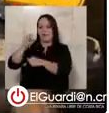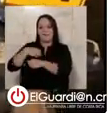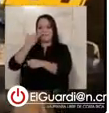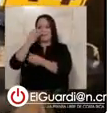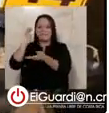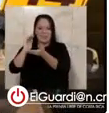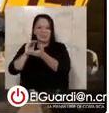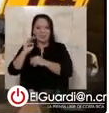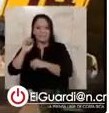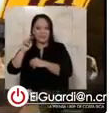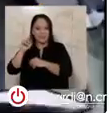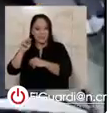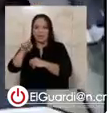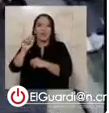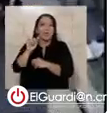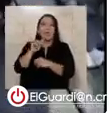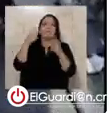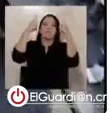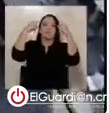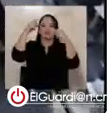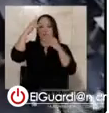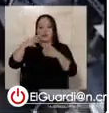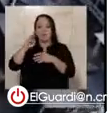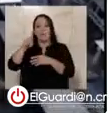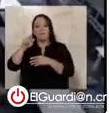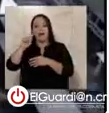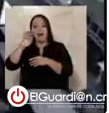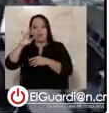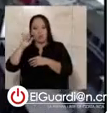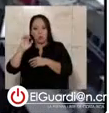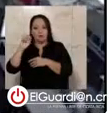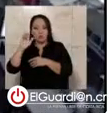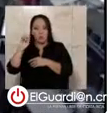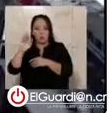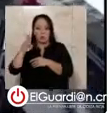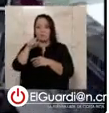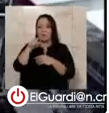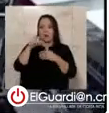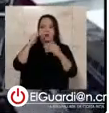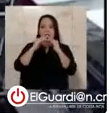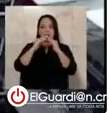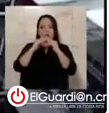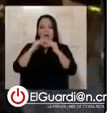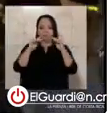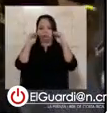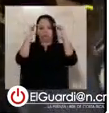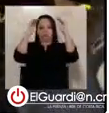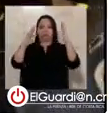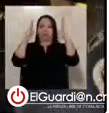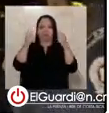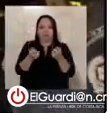al estilo Pablo Escobar y vivía en una mega casa de 4 pisos y con todos los lujos posibles. Otro